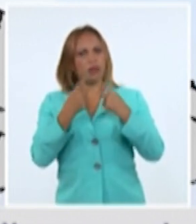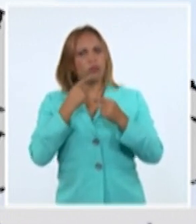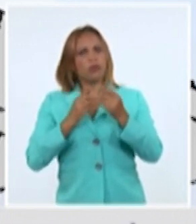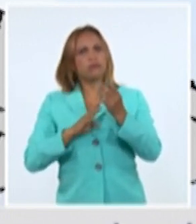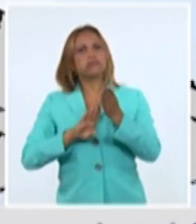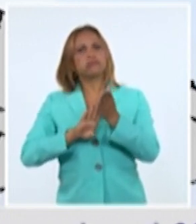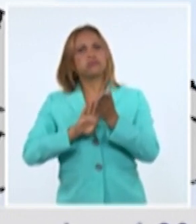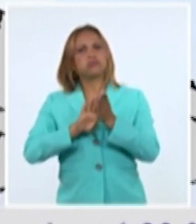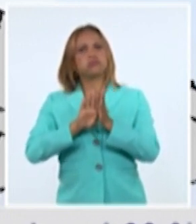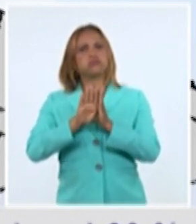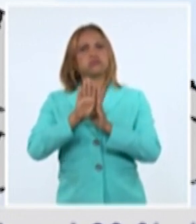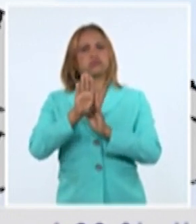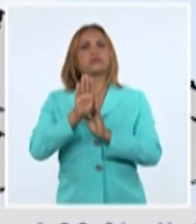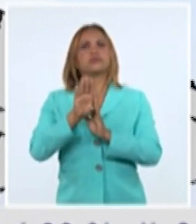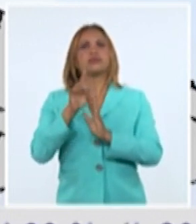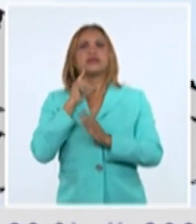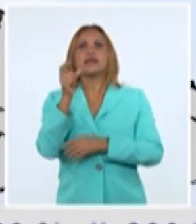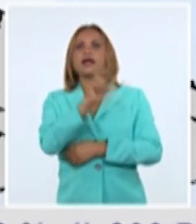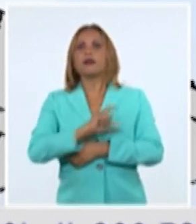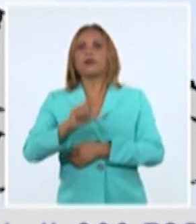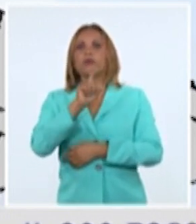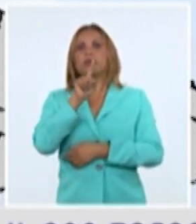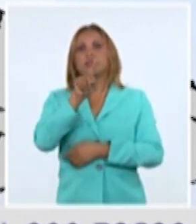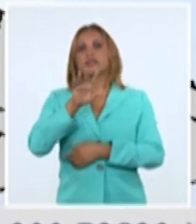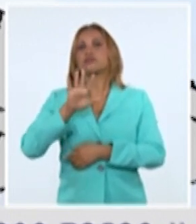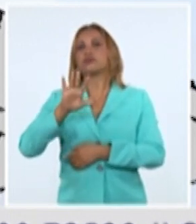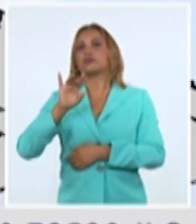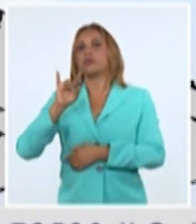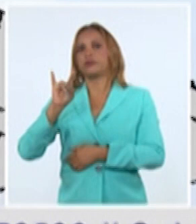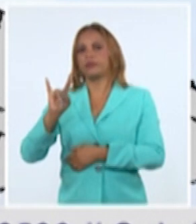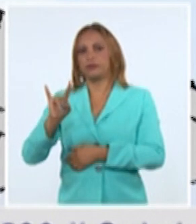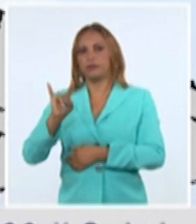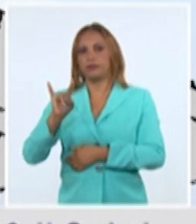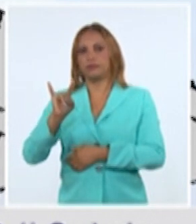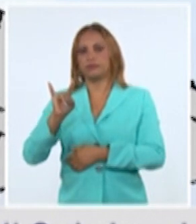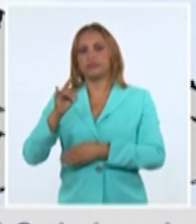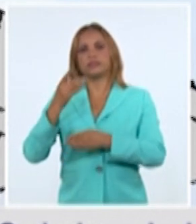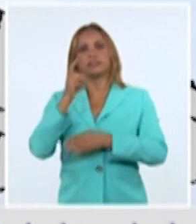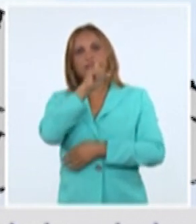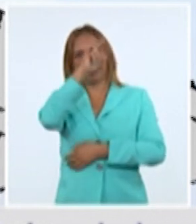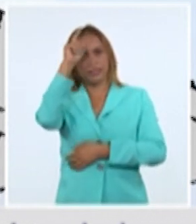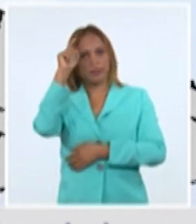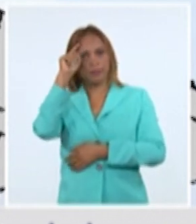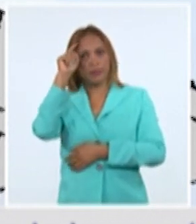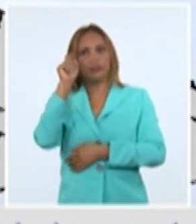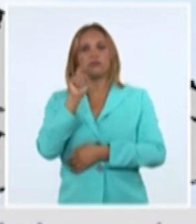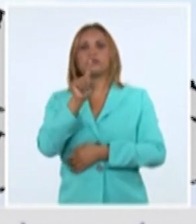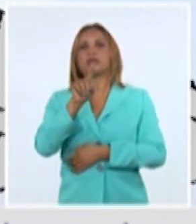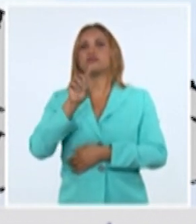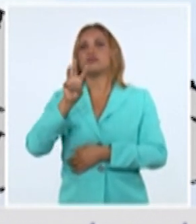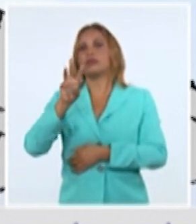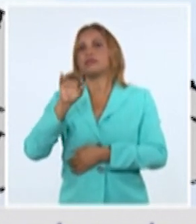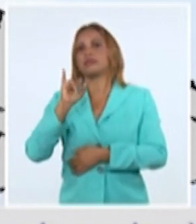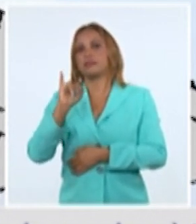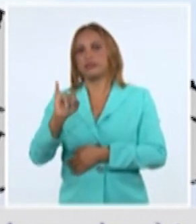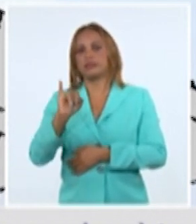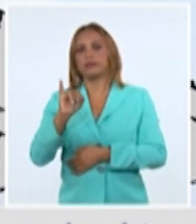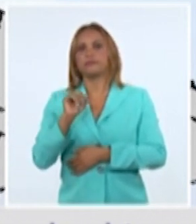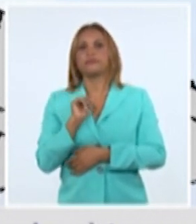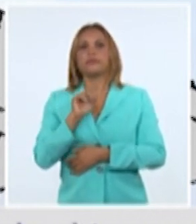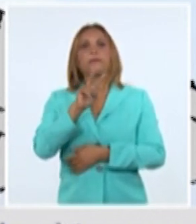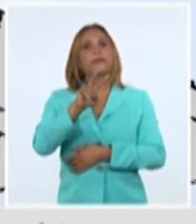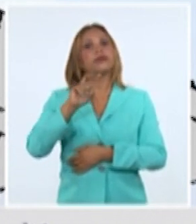en Camagüey 159, en Santi Espíritu 136 y en Villa